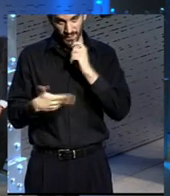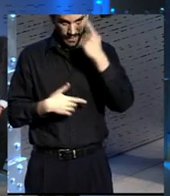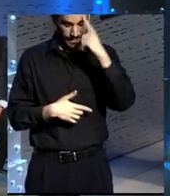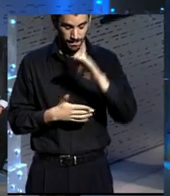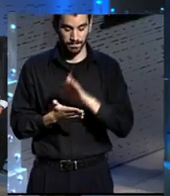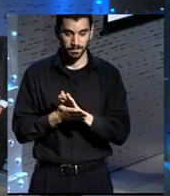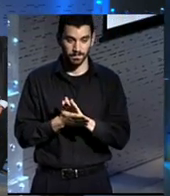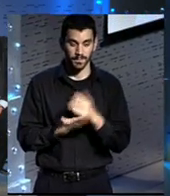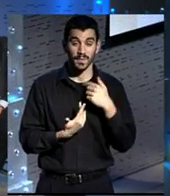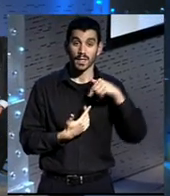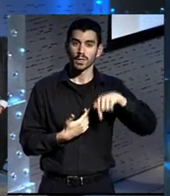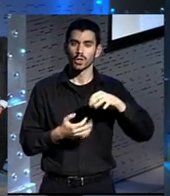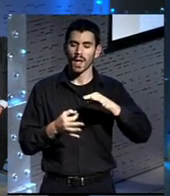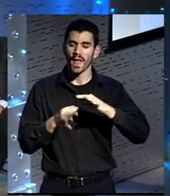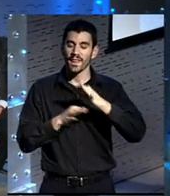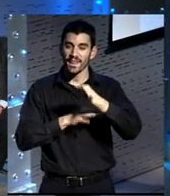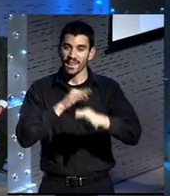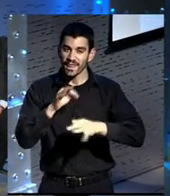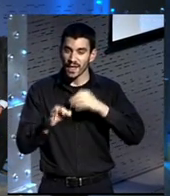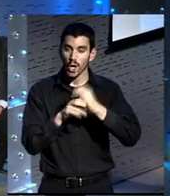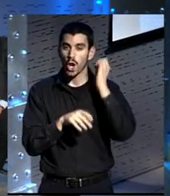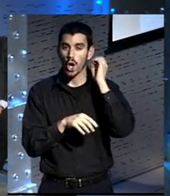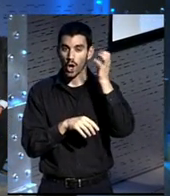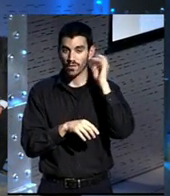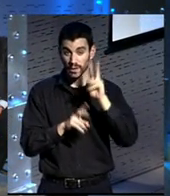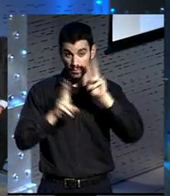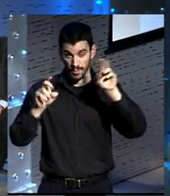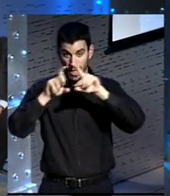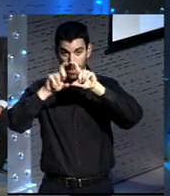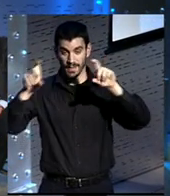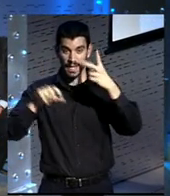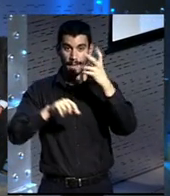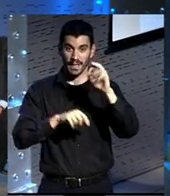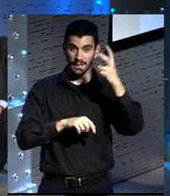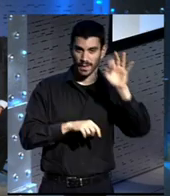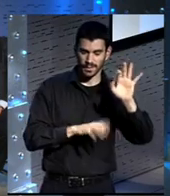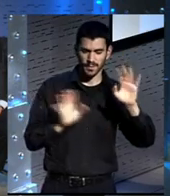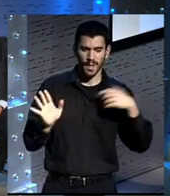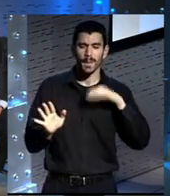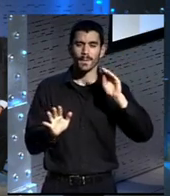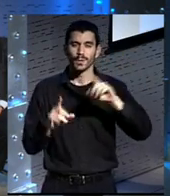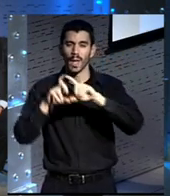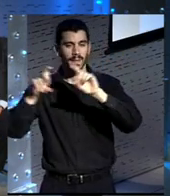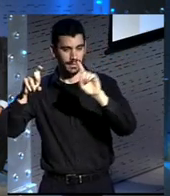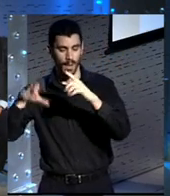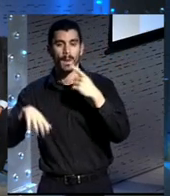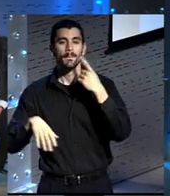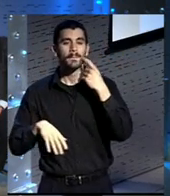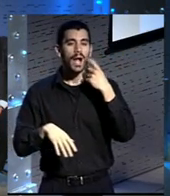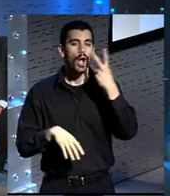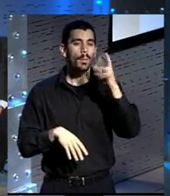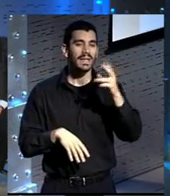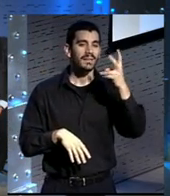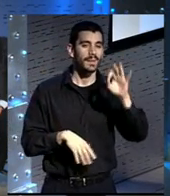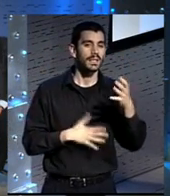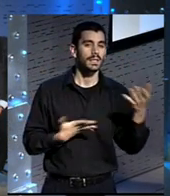Estamos en el ciclo de conferencias sobre la empresa 2020-2020. ¿Cómo será el banco 2020? ¿Qué podemos prever que va a ser el